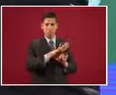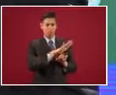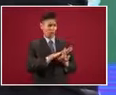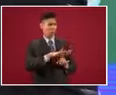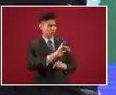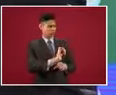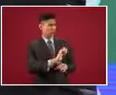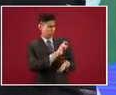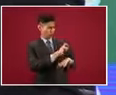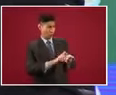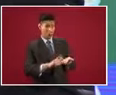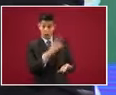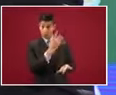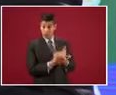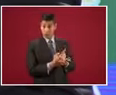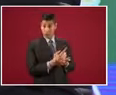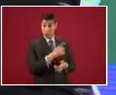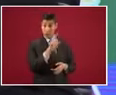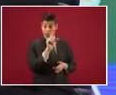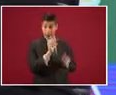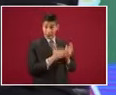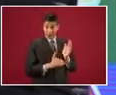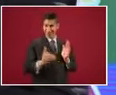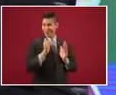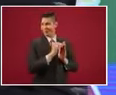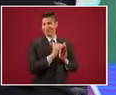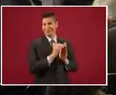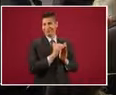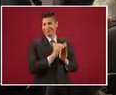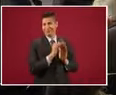serían los 20 millones, sino